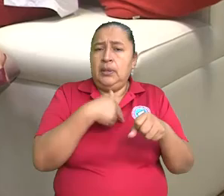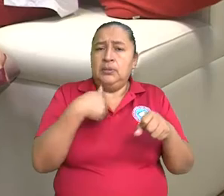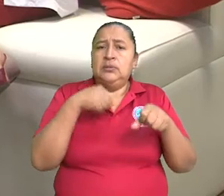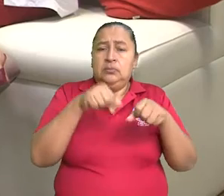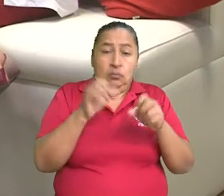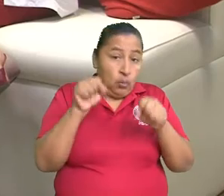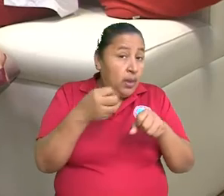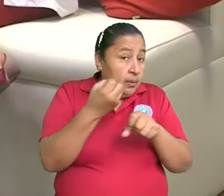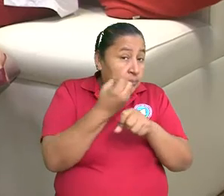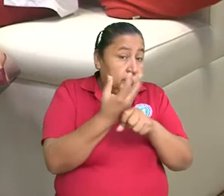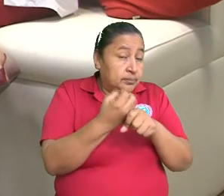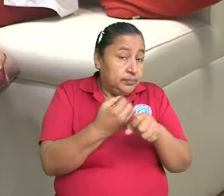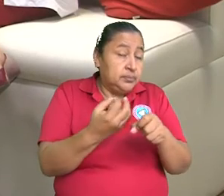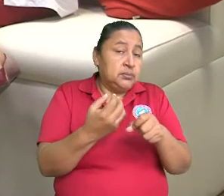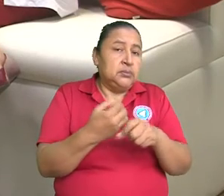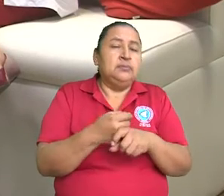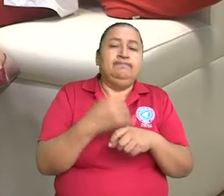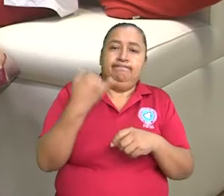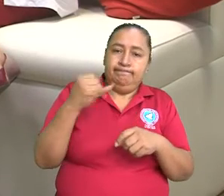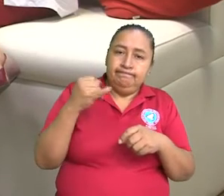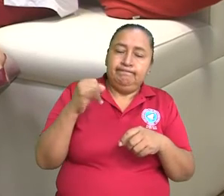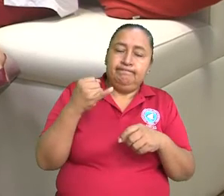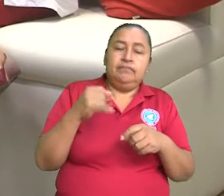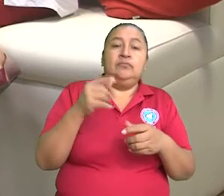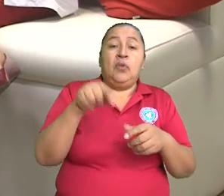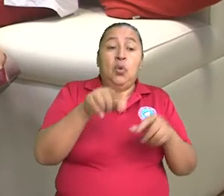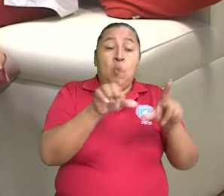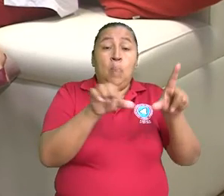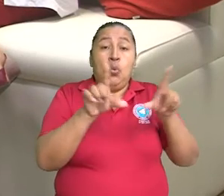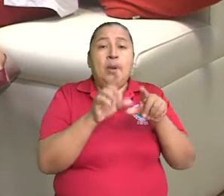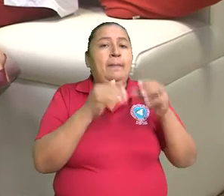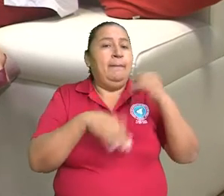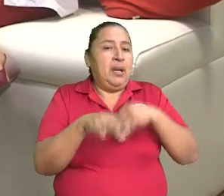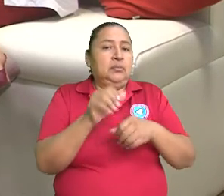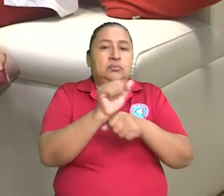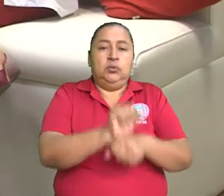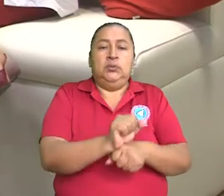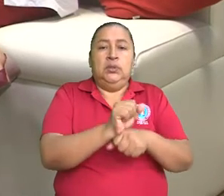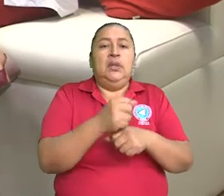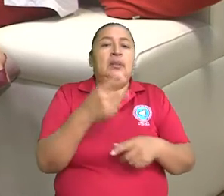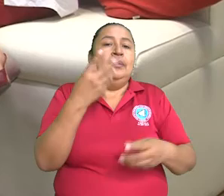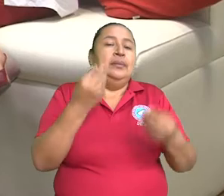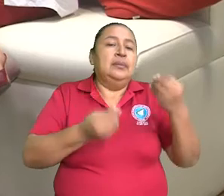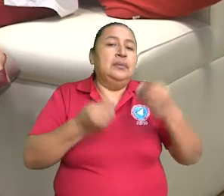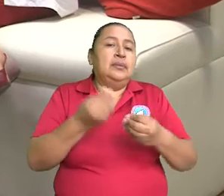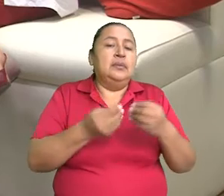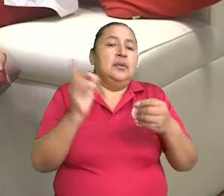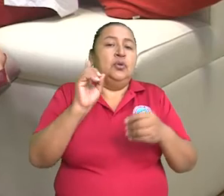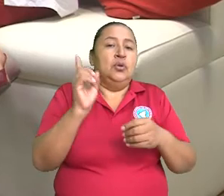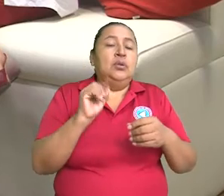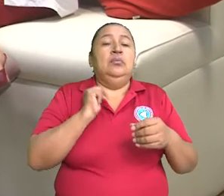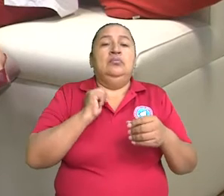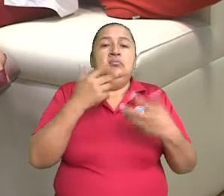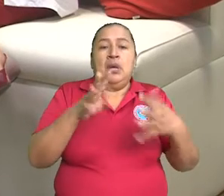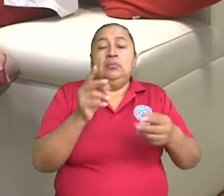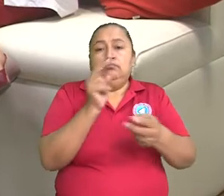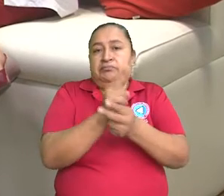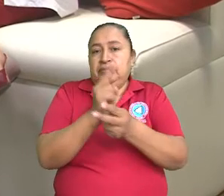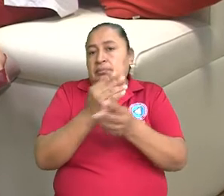¿Puede causar esto? Sí, es una de las zonas más frecuentes, dependiendo de dónde está sexualmente